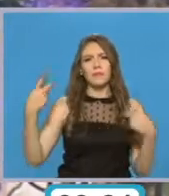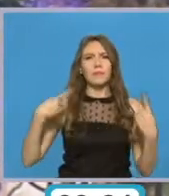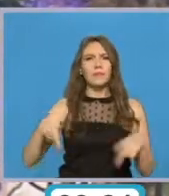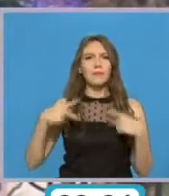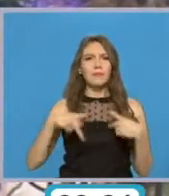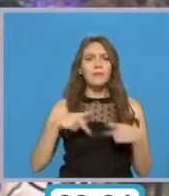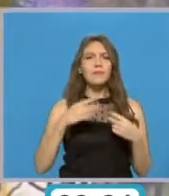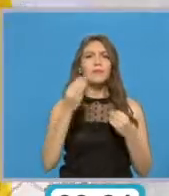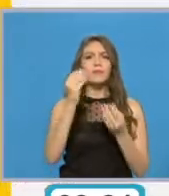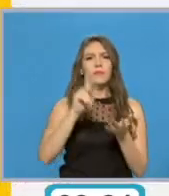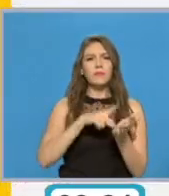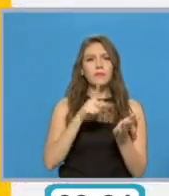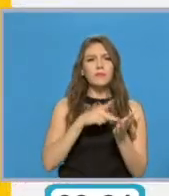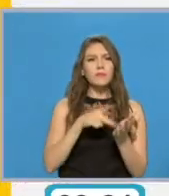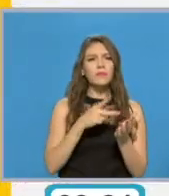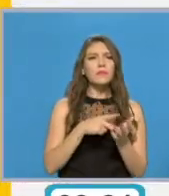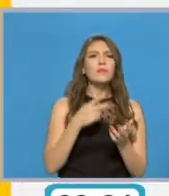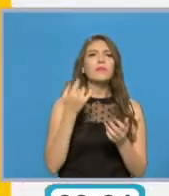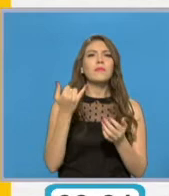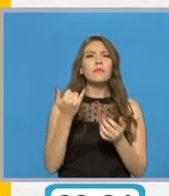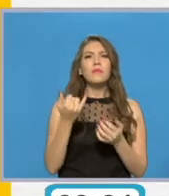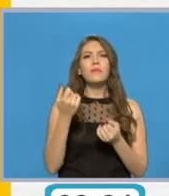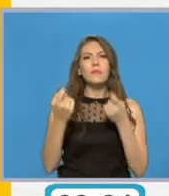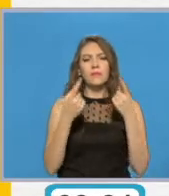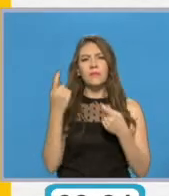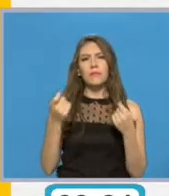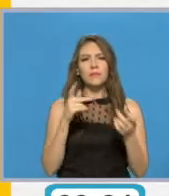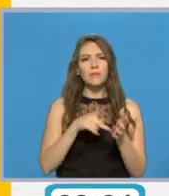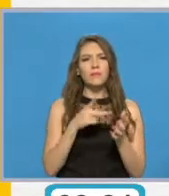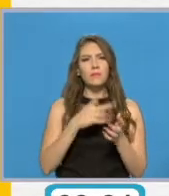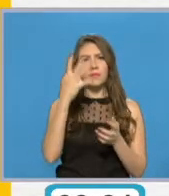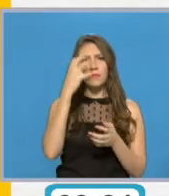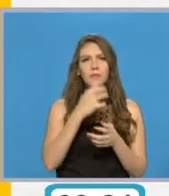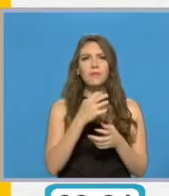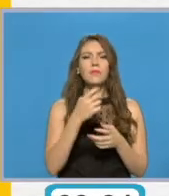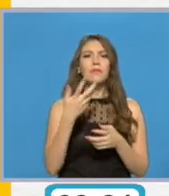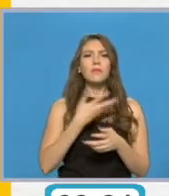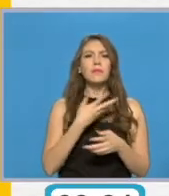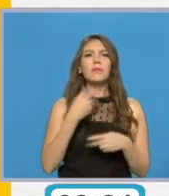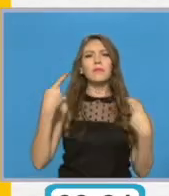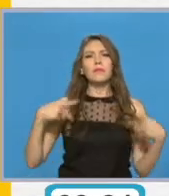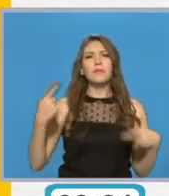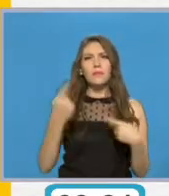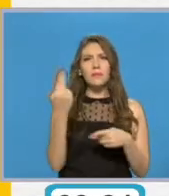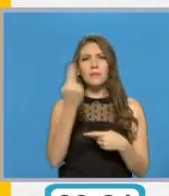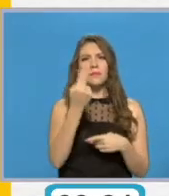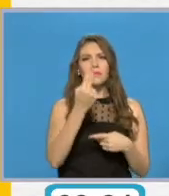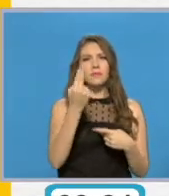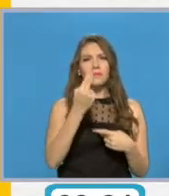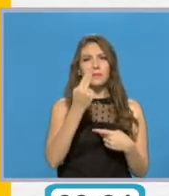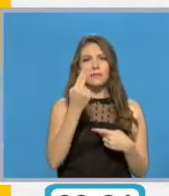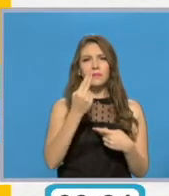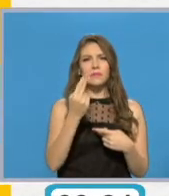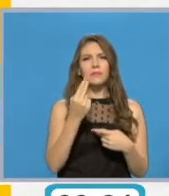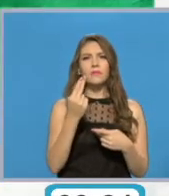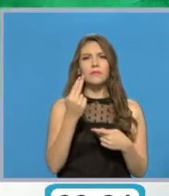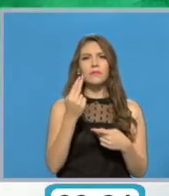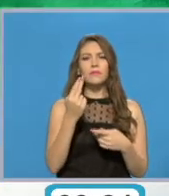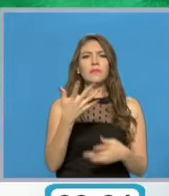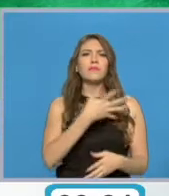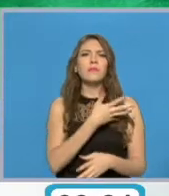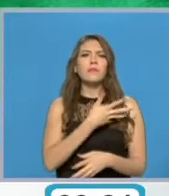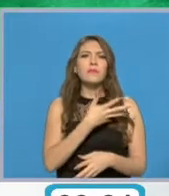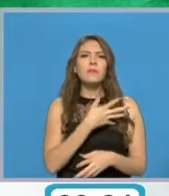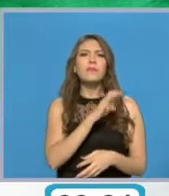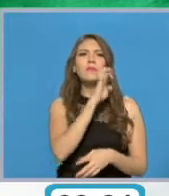Muchas veces, y esto sucede desafortunadamente, hay gente que necesita quizá el tener